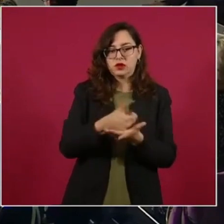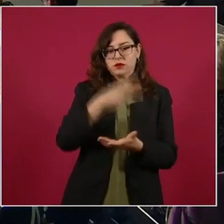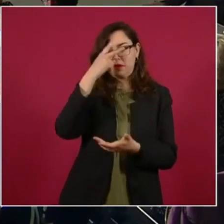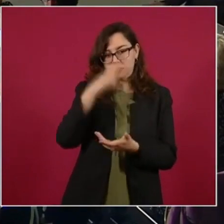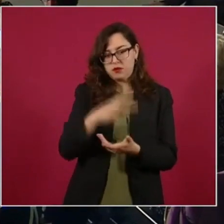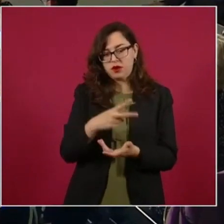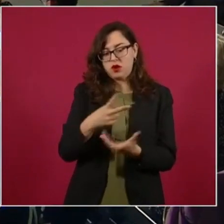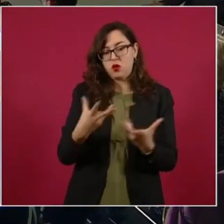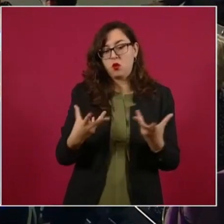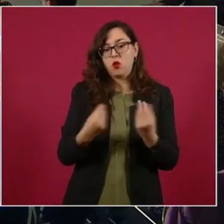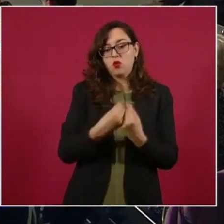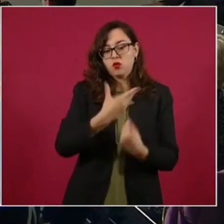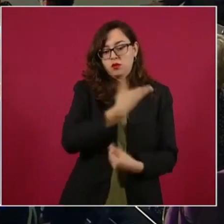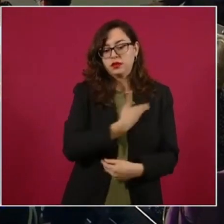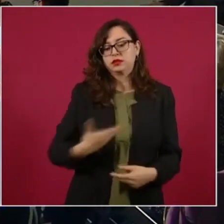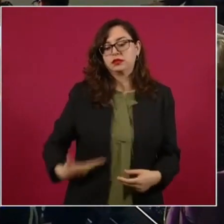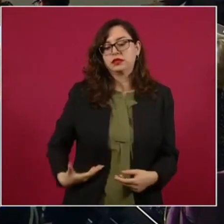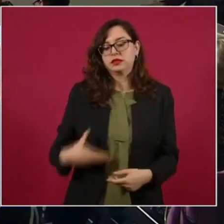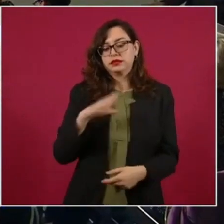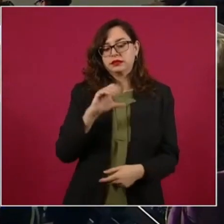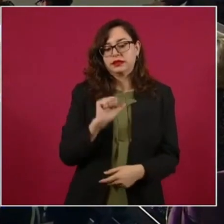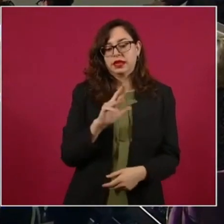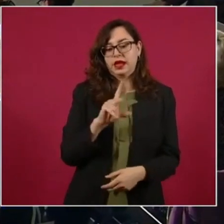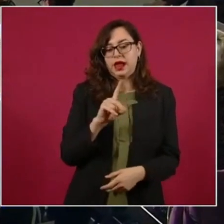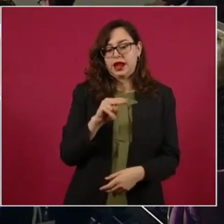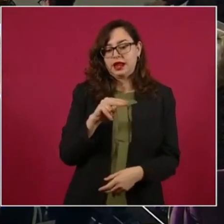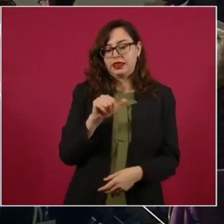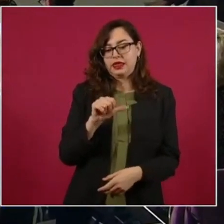y siempre tuvo una actitud